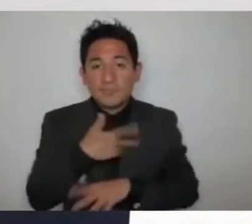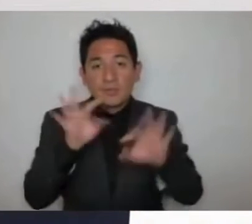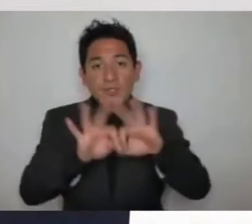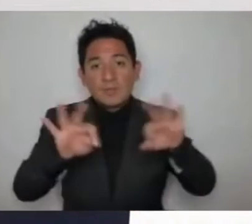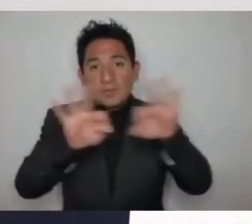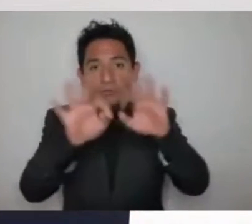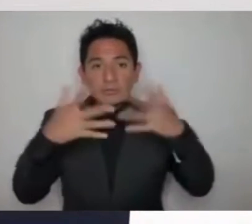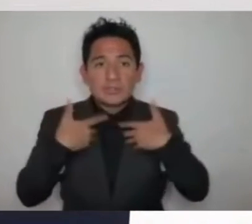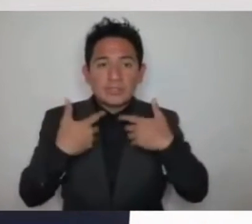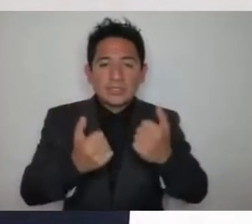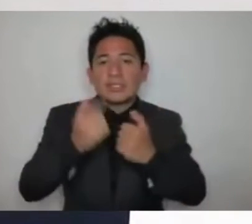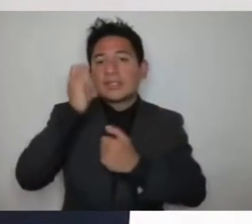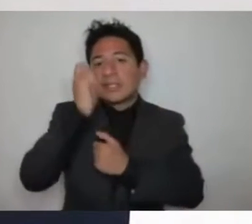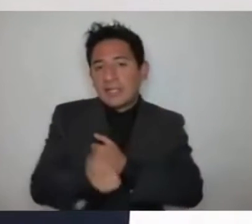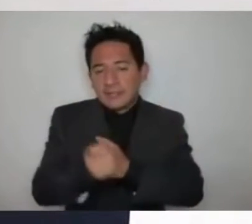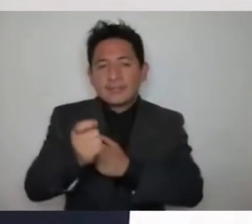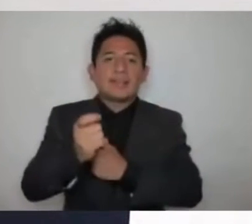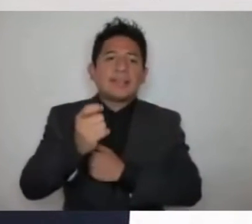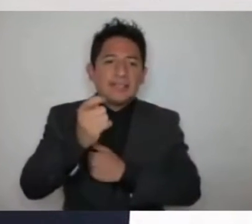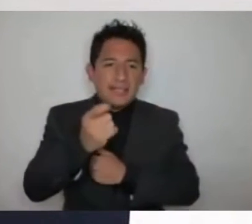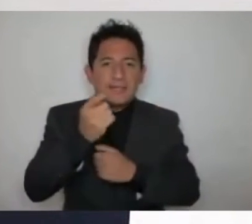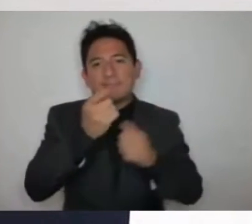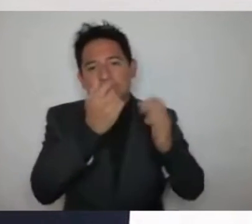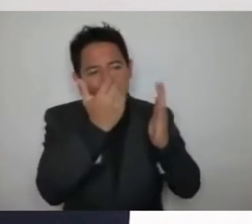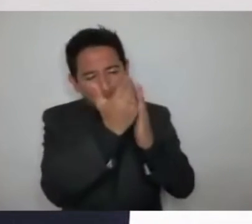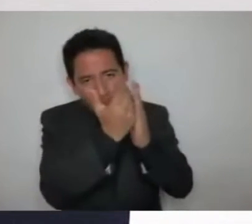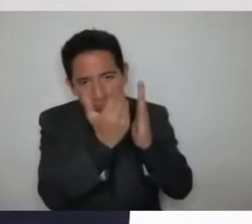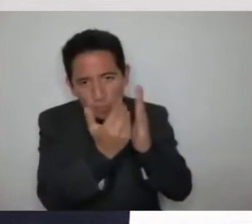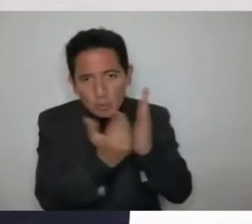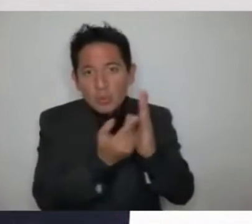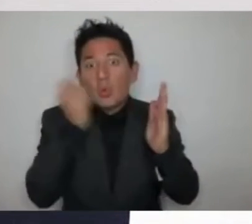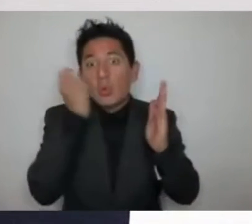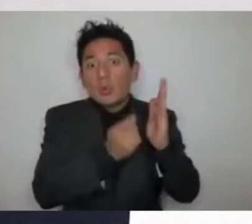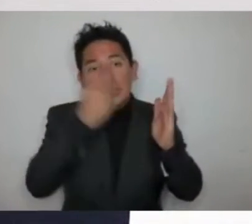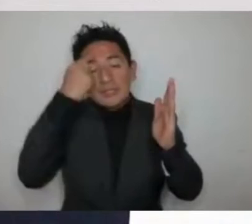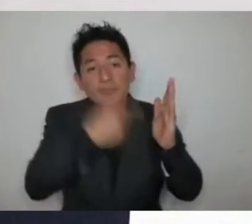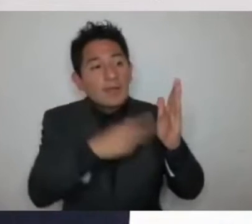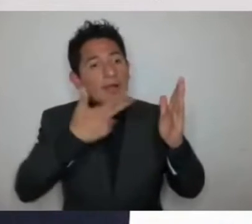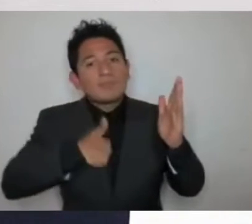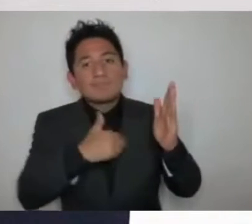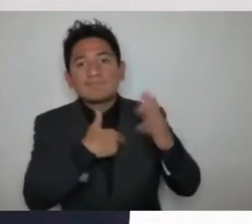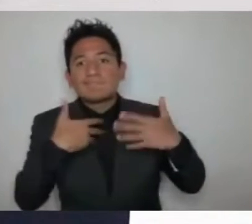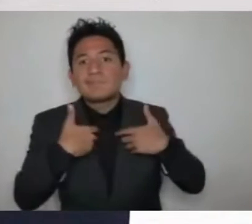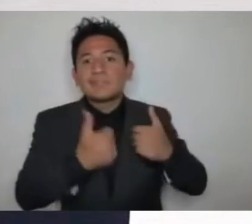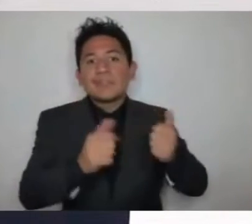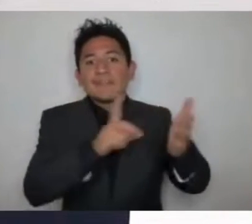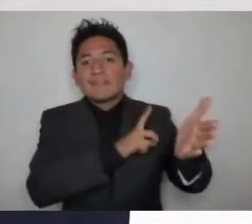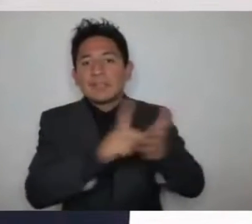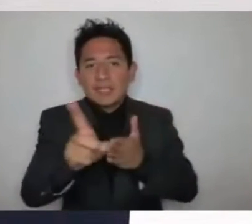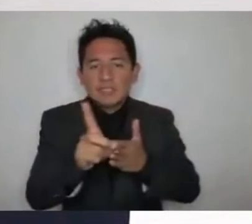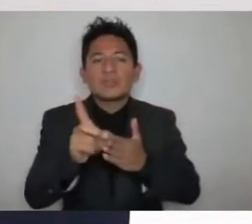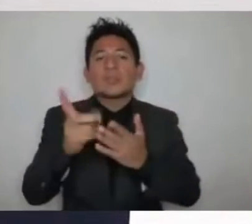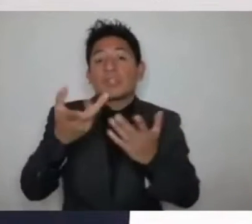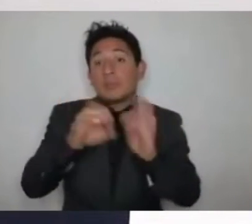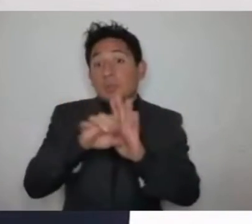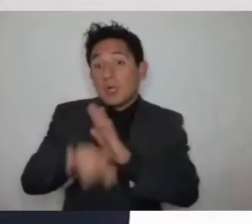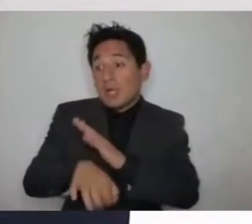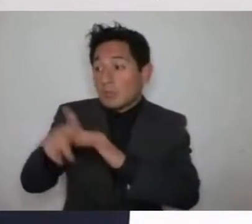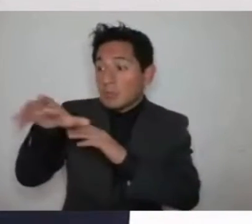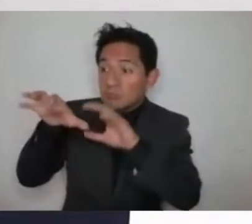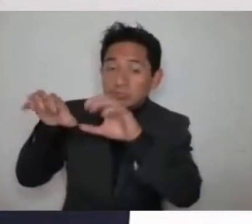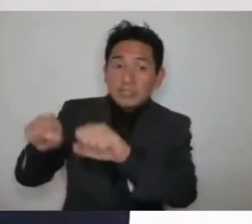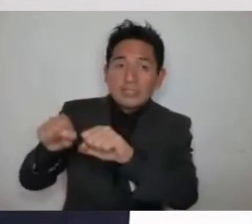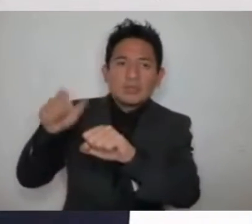espacio central para generar la garantía de los Derechos ya sea en que se declare como tal de ilegal la detención o ya sea para